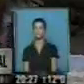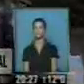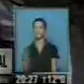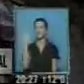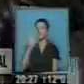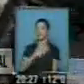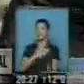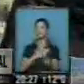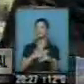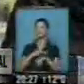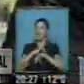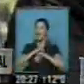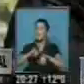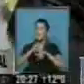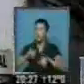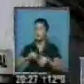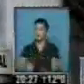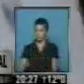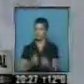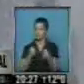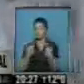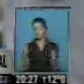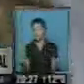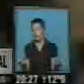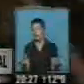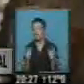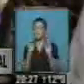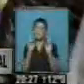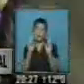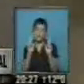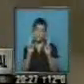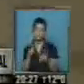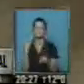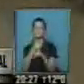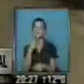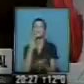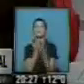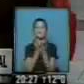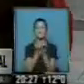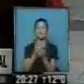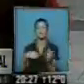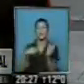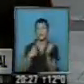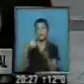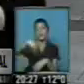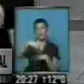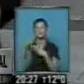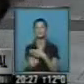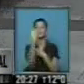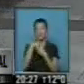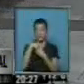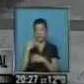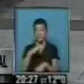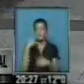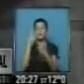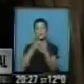mucho esfuerzo militante, así que, bueno, esperemos que siempre le decimos a la población, nosotros proponemos mucho que la población se involucre y pelee